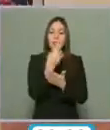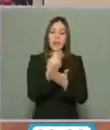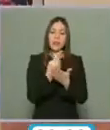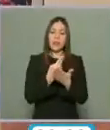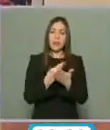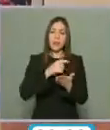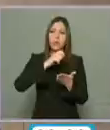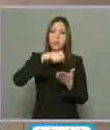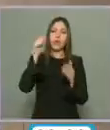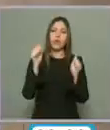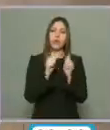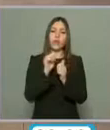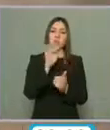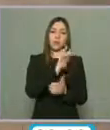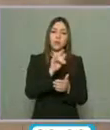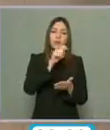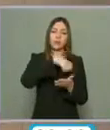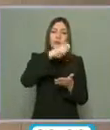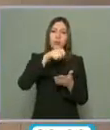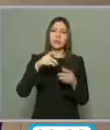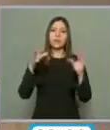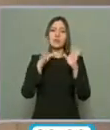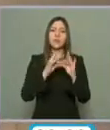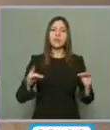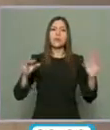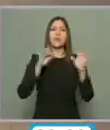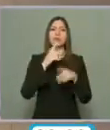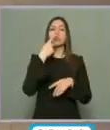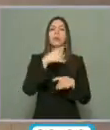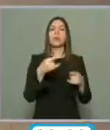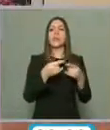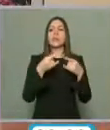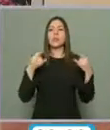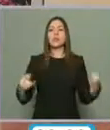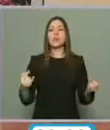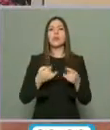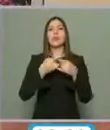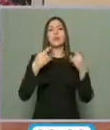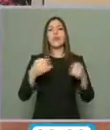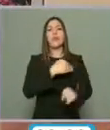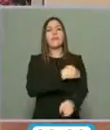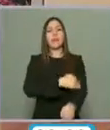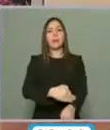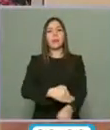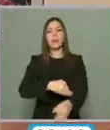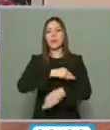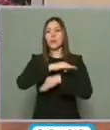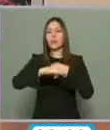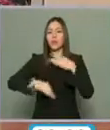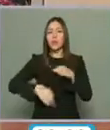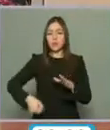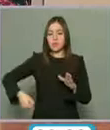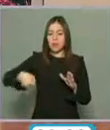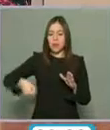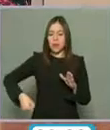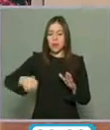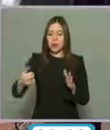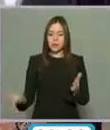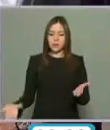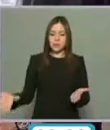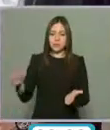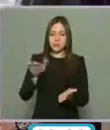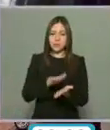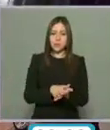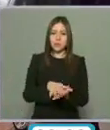con texto que van contando su propia historia y la historia de su familia. Mete todo en una maletita y se lo